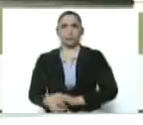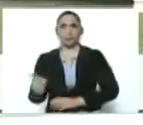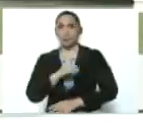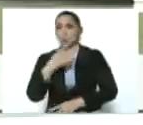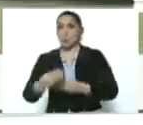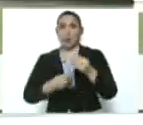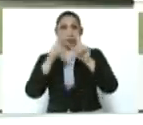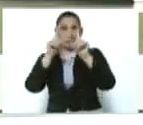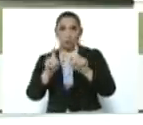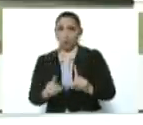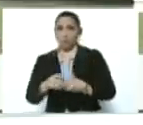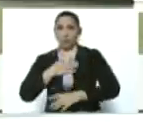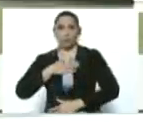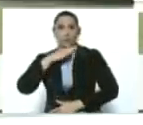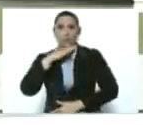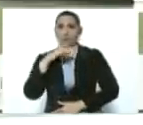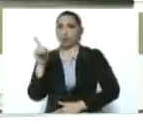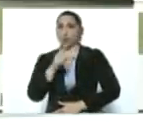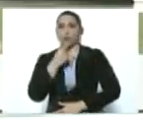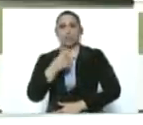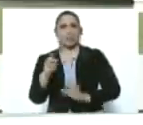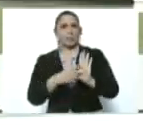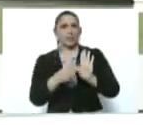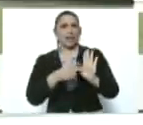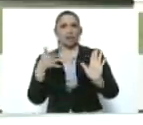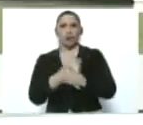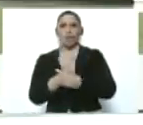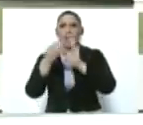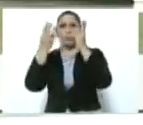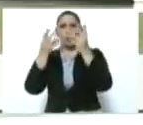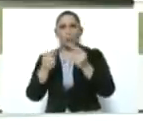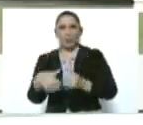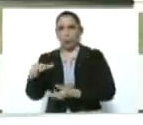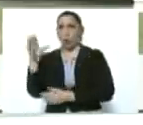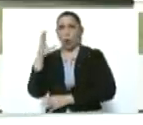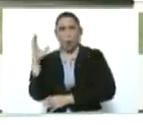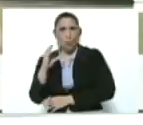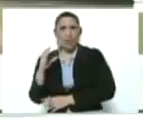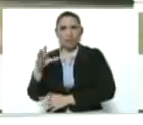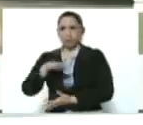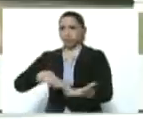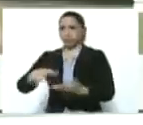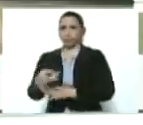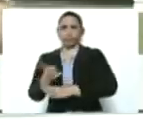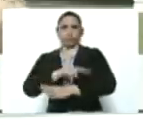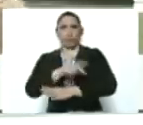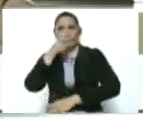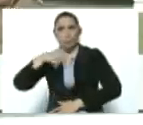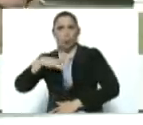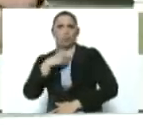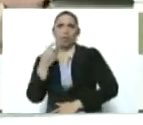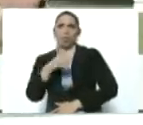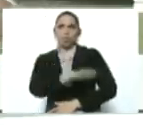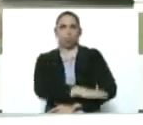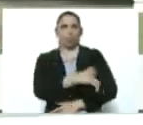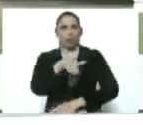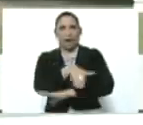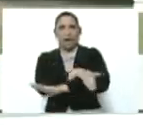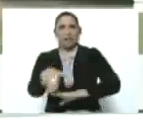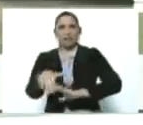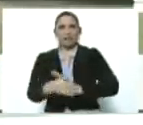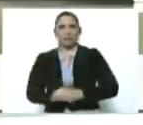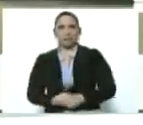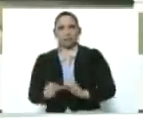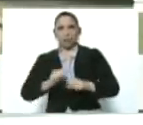pruebas suficiente nos dicen la verdad de los números colombia es un desastre y el pueblo muriendo en las calles de